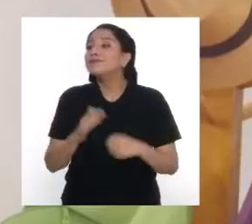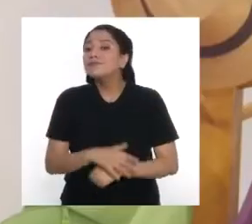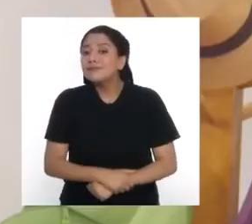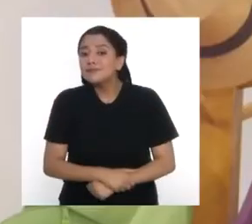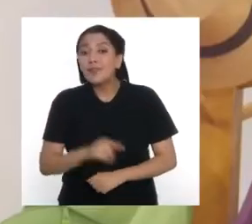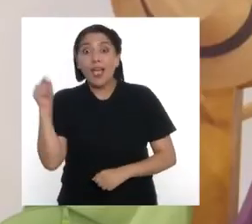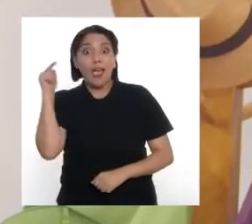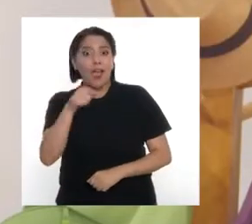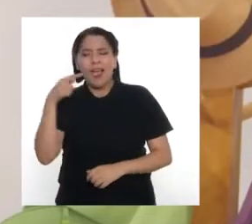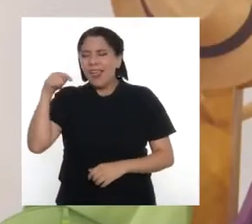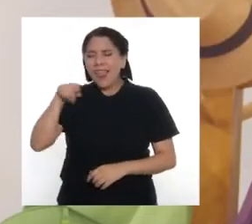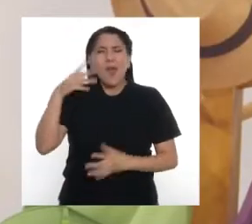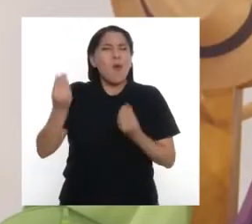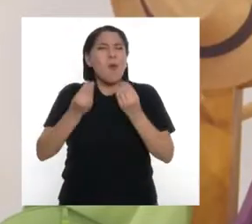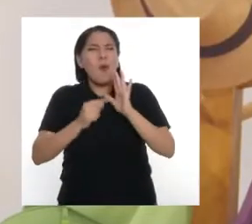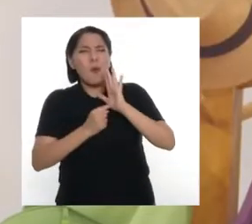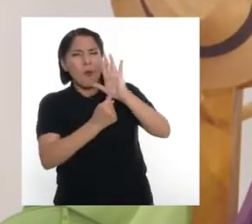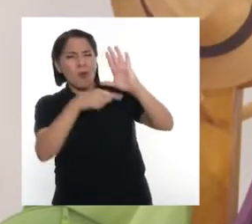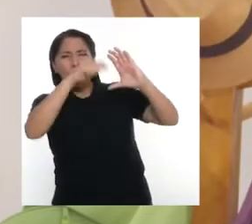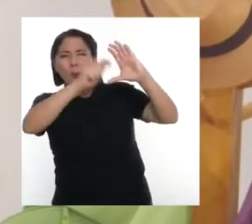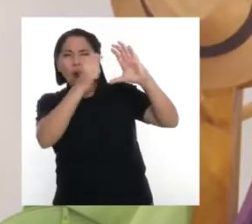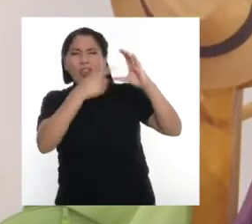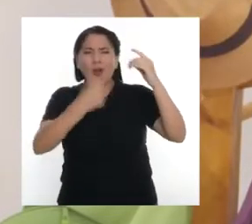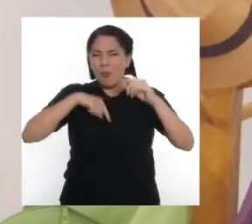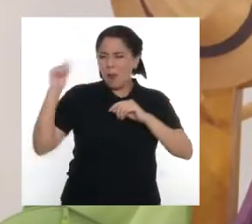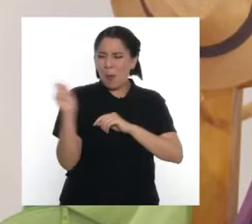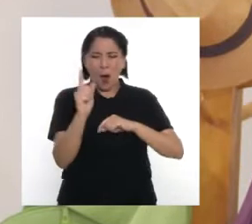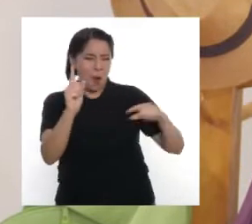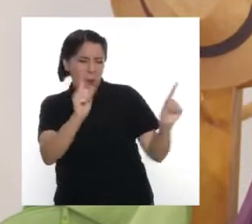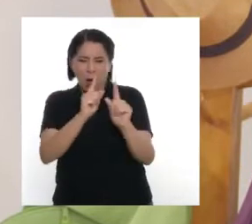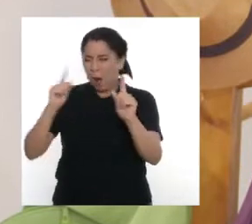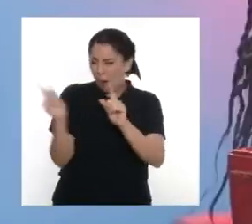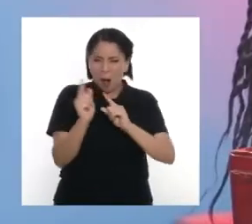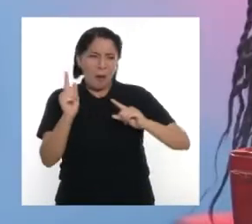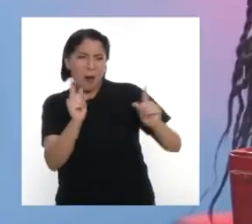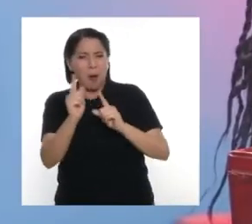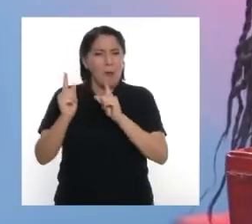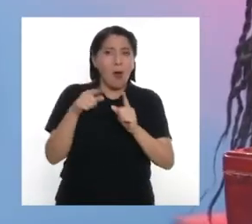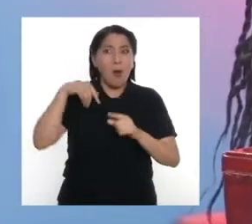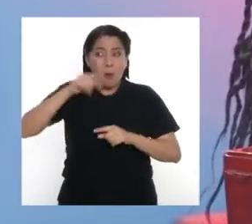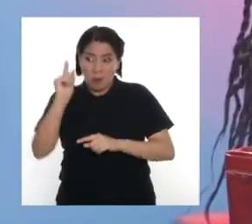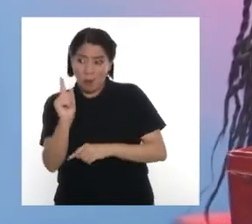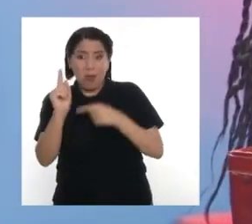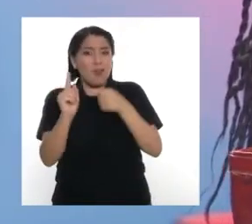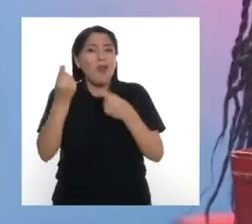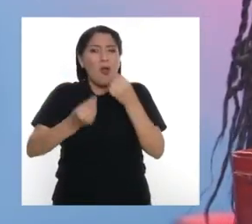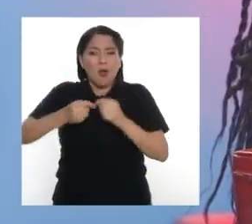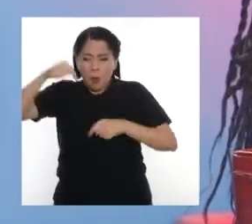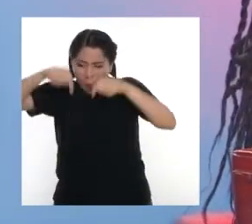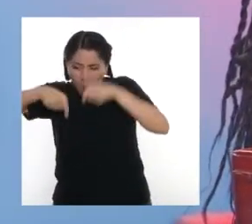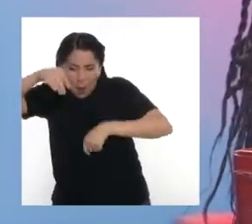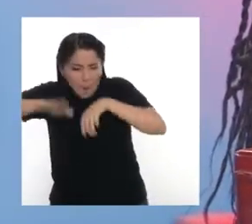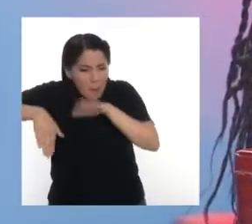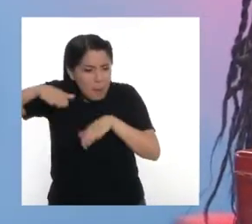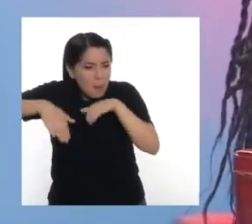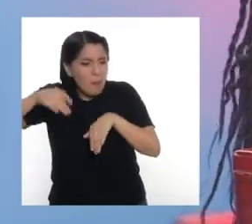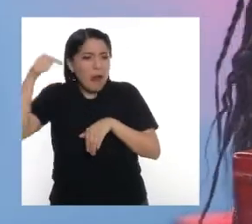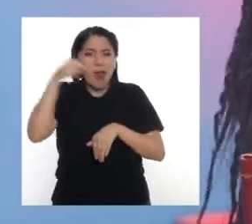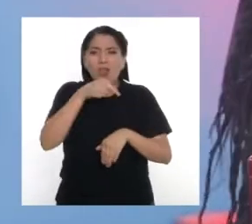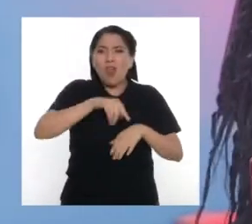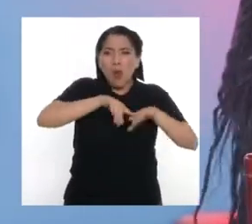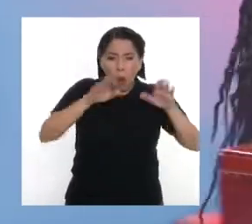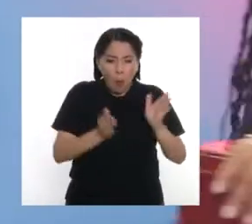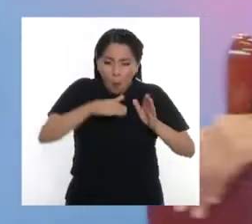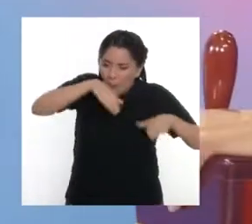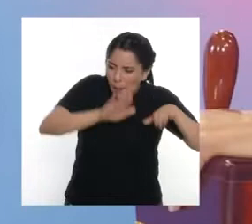Ivana me mostró un video donde dos personas se retaban a través de los sonidos. Uno tocaba cajón y el otro hacía sonidos con sus pies,